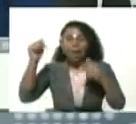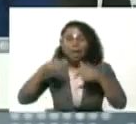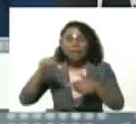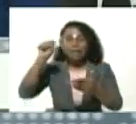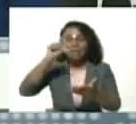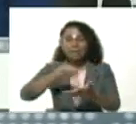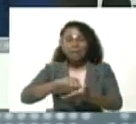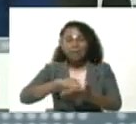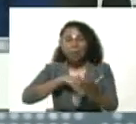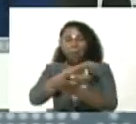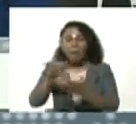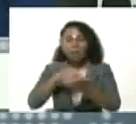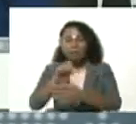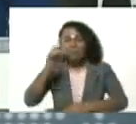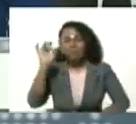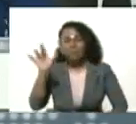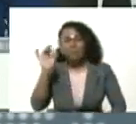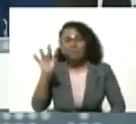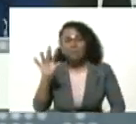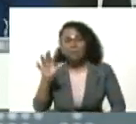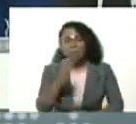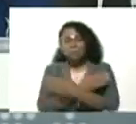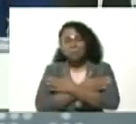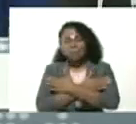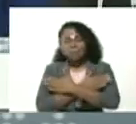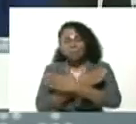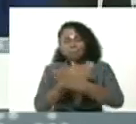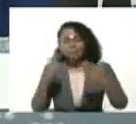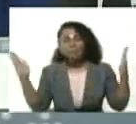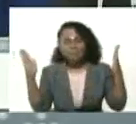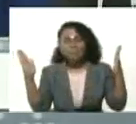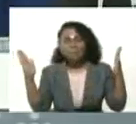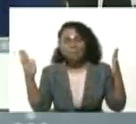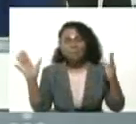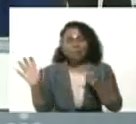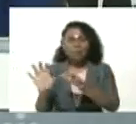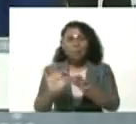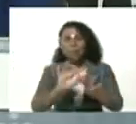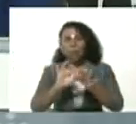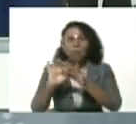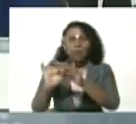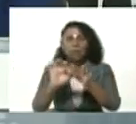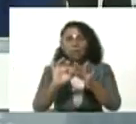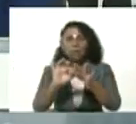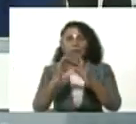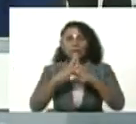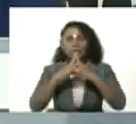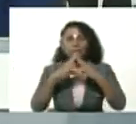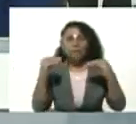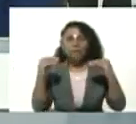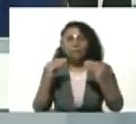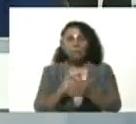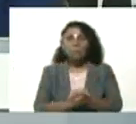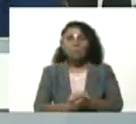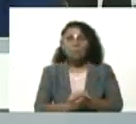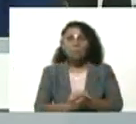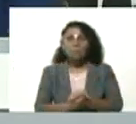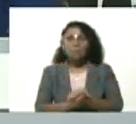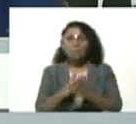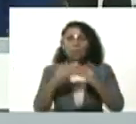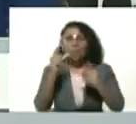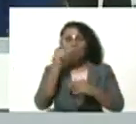del desastre y el dolor es la solidaridad, la unión entre todos y